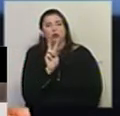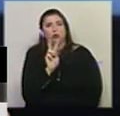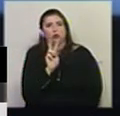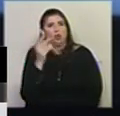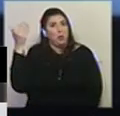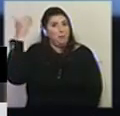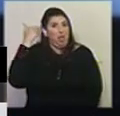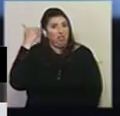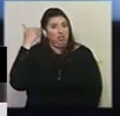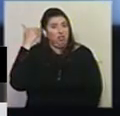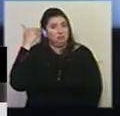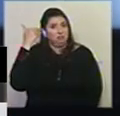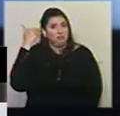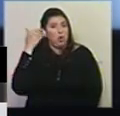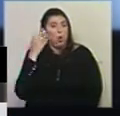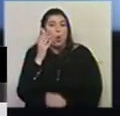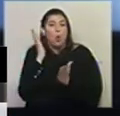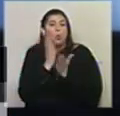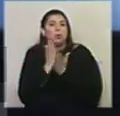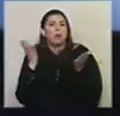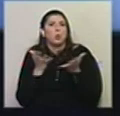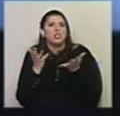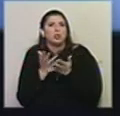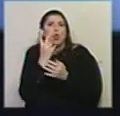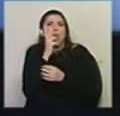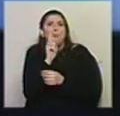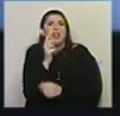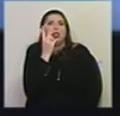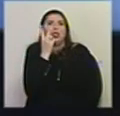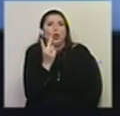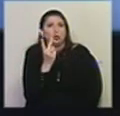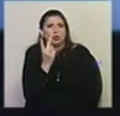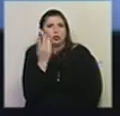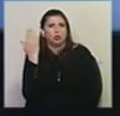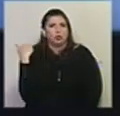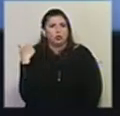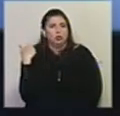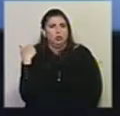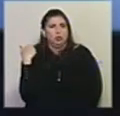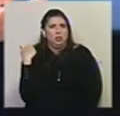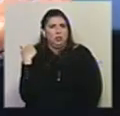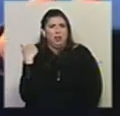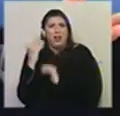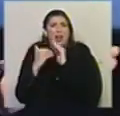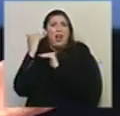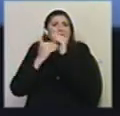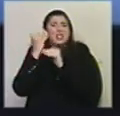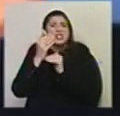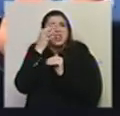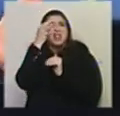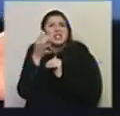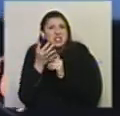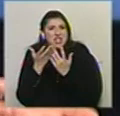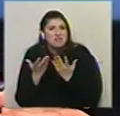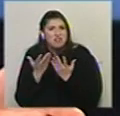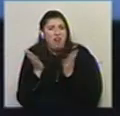vez que se actualizó. ¿Saben lo que significa ese tiempo en el avance de la ciencia? Pero no, no es